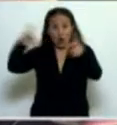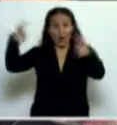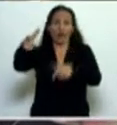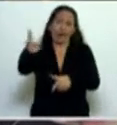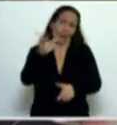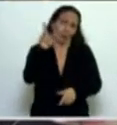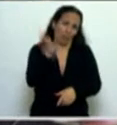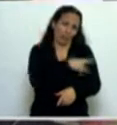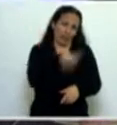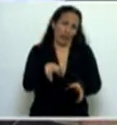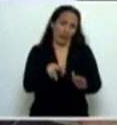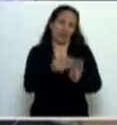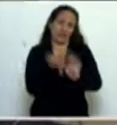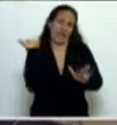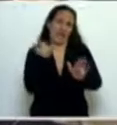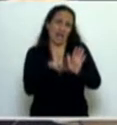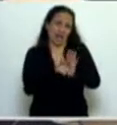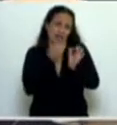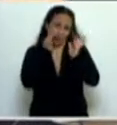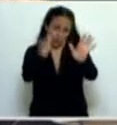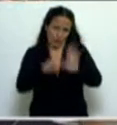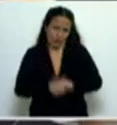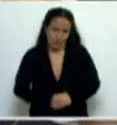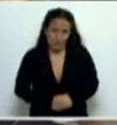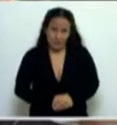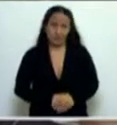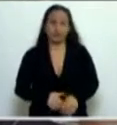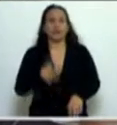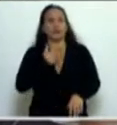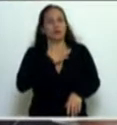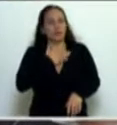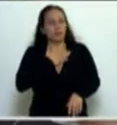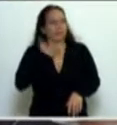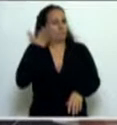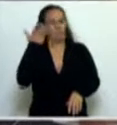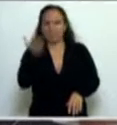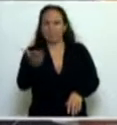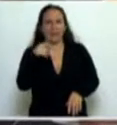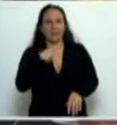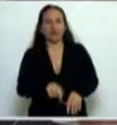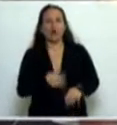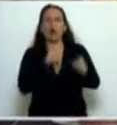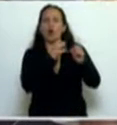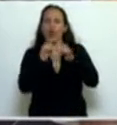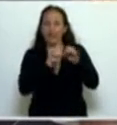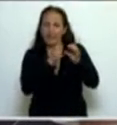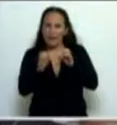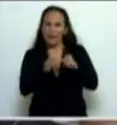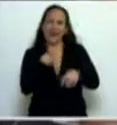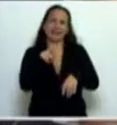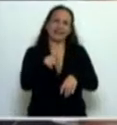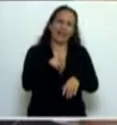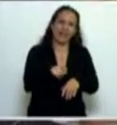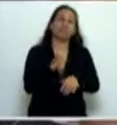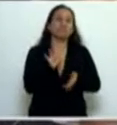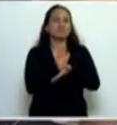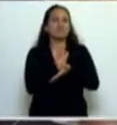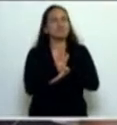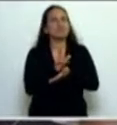del defensor del pueblo. Es decir, hay antecedentes en cuanto a esta mayoría especial que tampoco, insisto, cuando si tienen mayoría